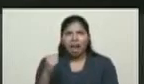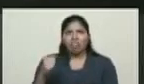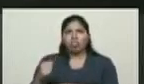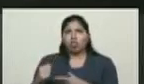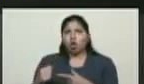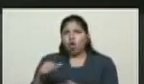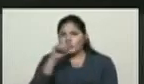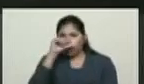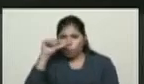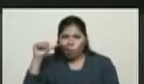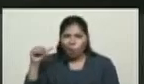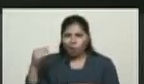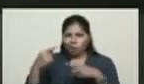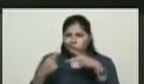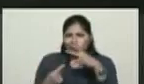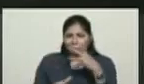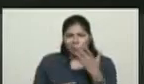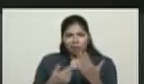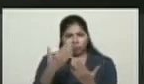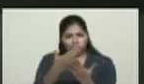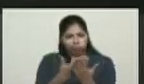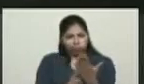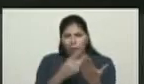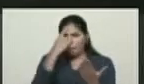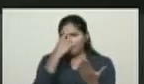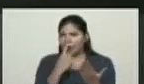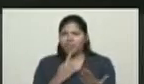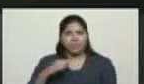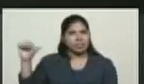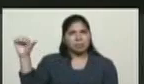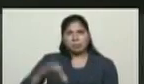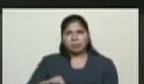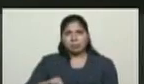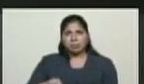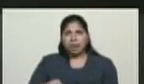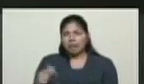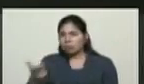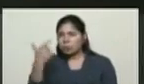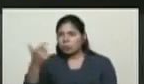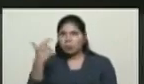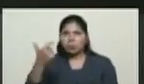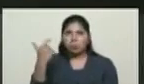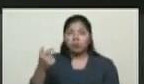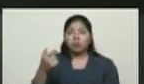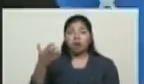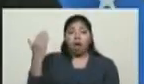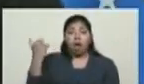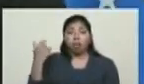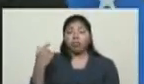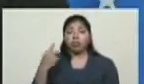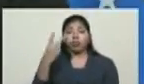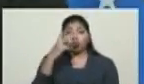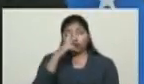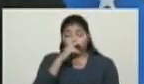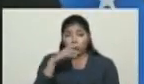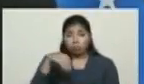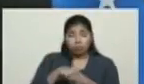tráfico de droga y prófugo de una de las cárceles del país desde hace